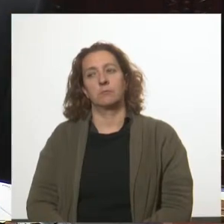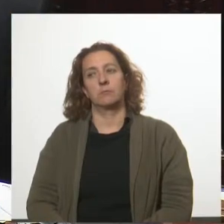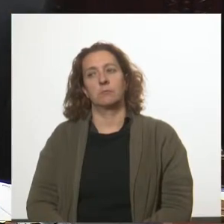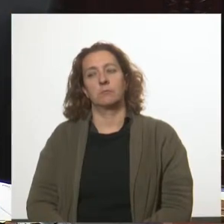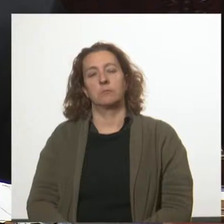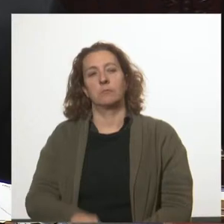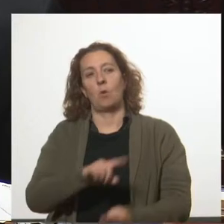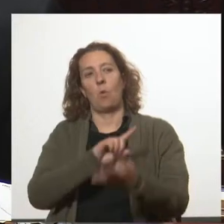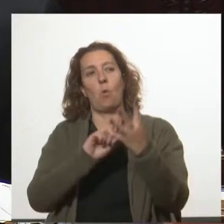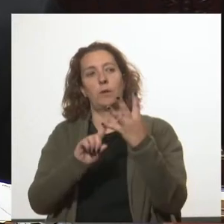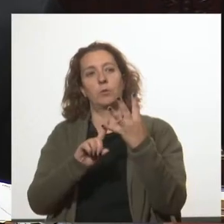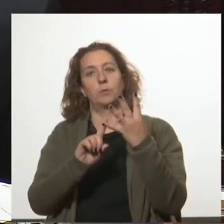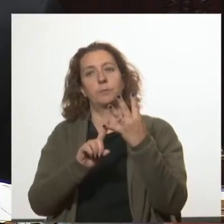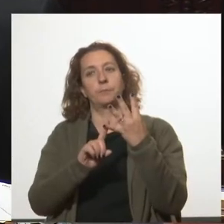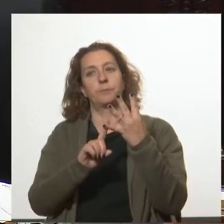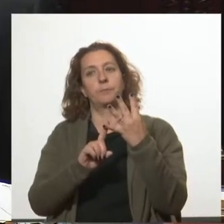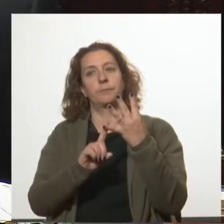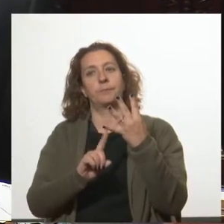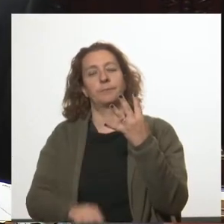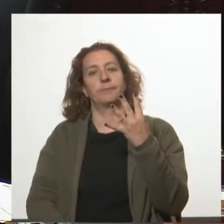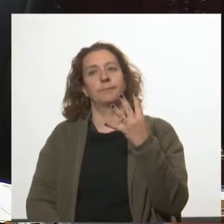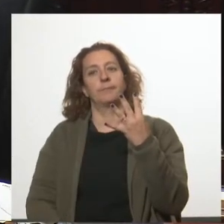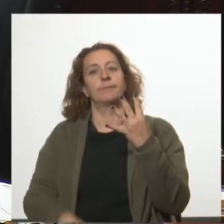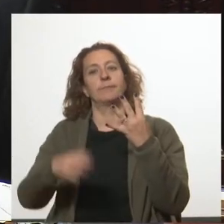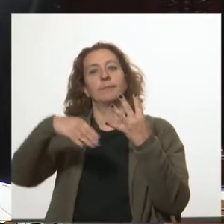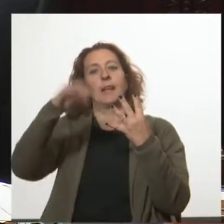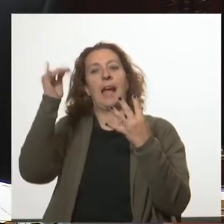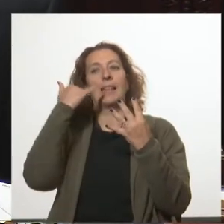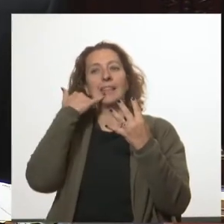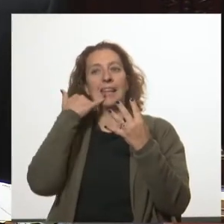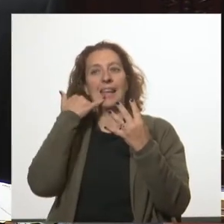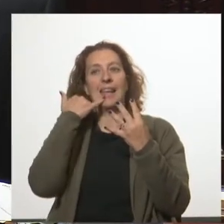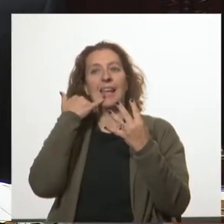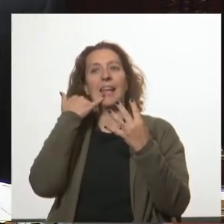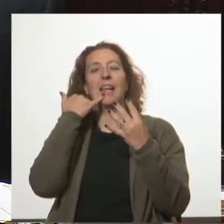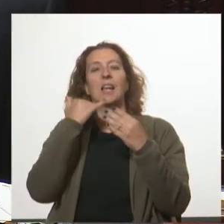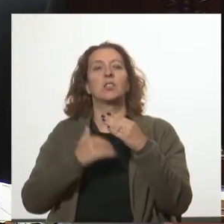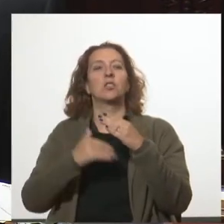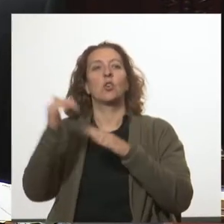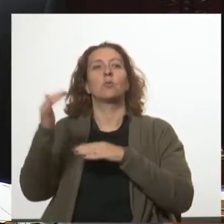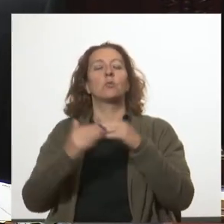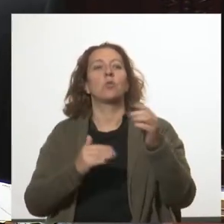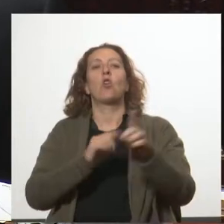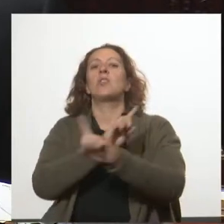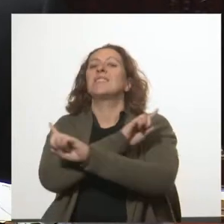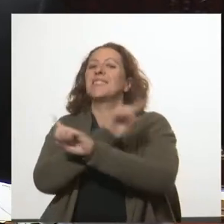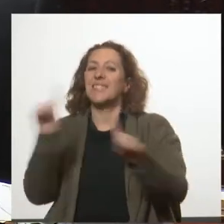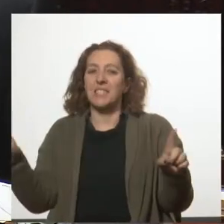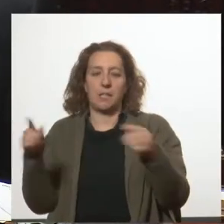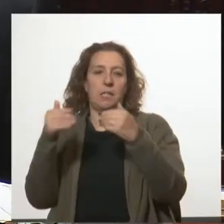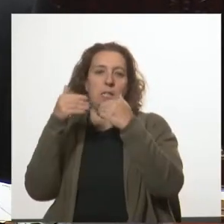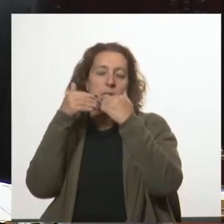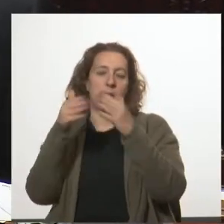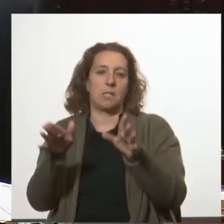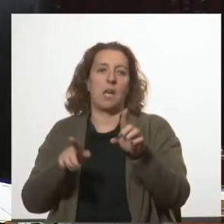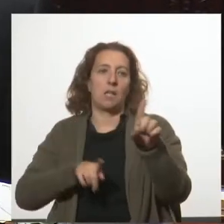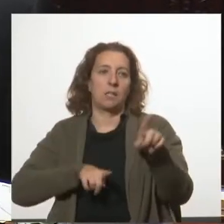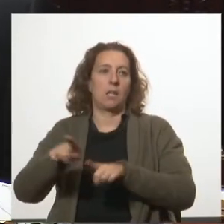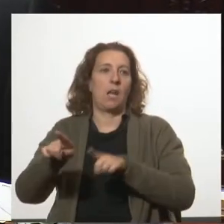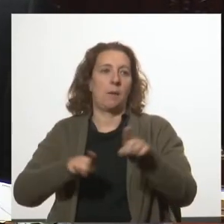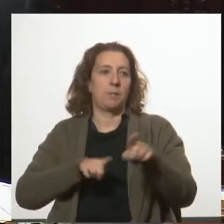cuarto antes de arena se construyó sin iniciar el trámite